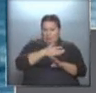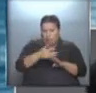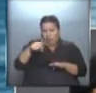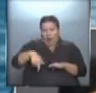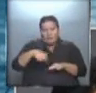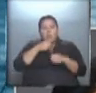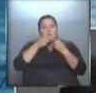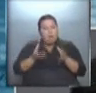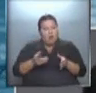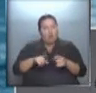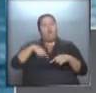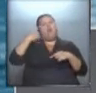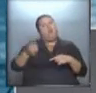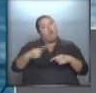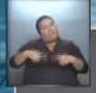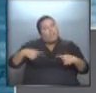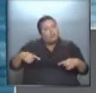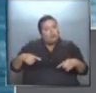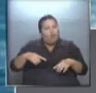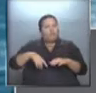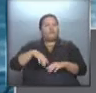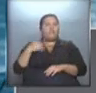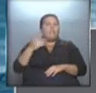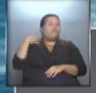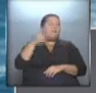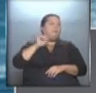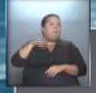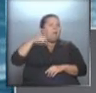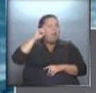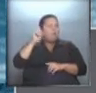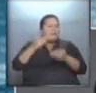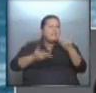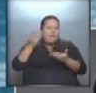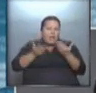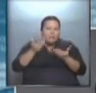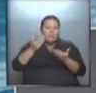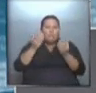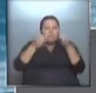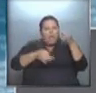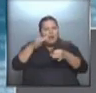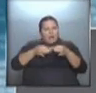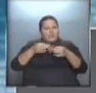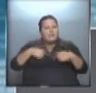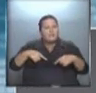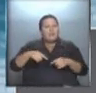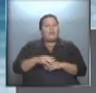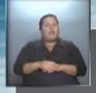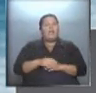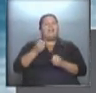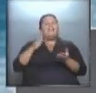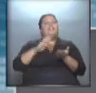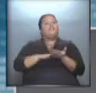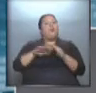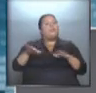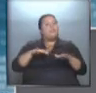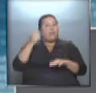mejorado. Otro elemento que ha sido muy ignorado en los análisis políticos de las últimas semanas. Las percepciones